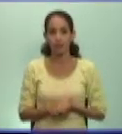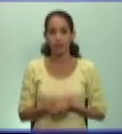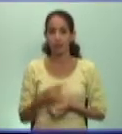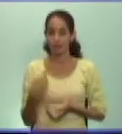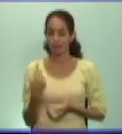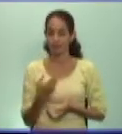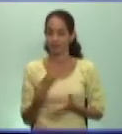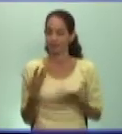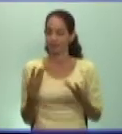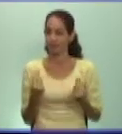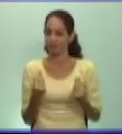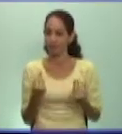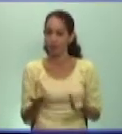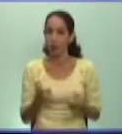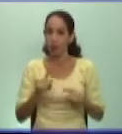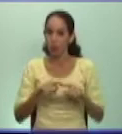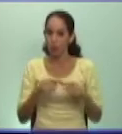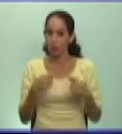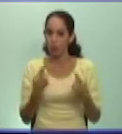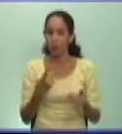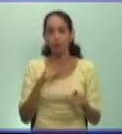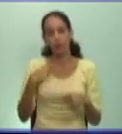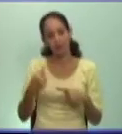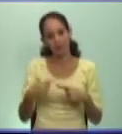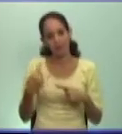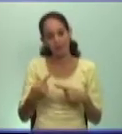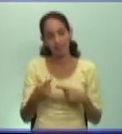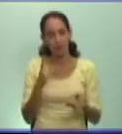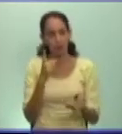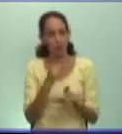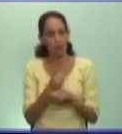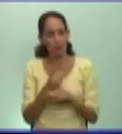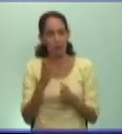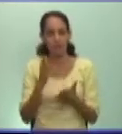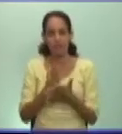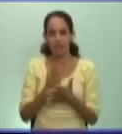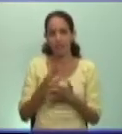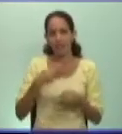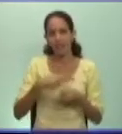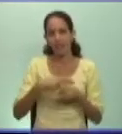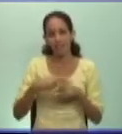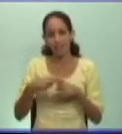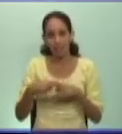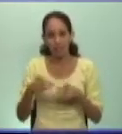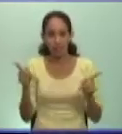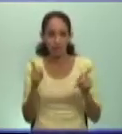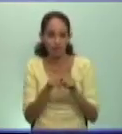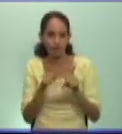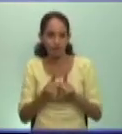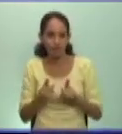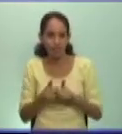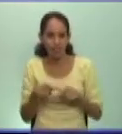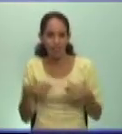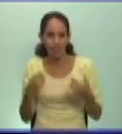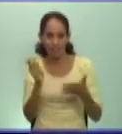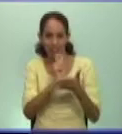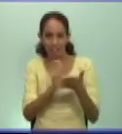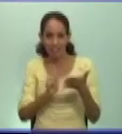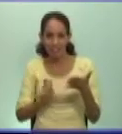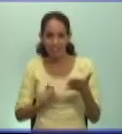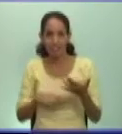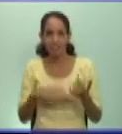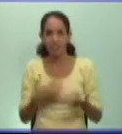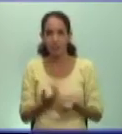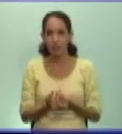mucho porque seguimos en contacto con el contenido de la historia y sobre todo hemos resumido con mucha fuerza cada uno de